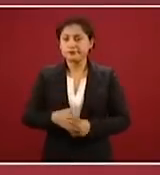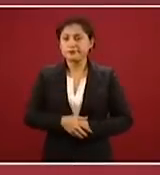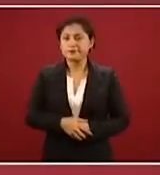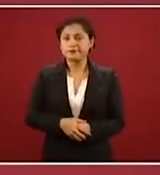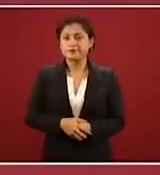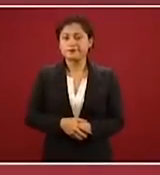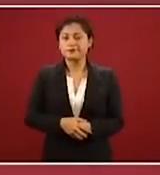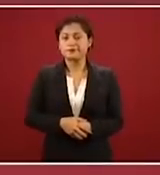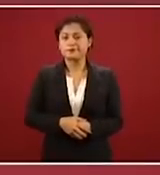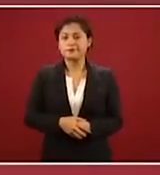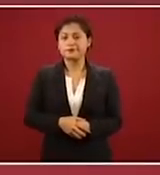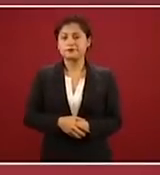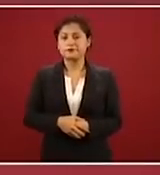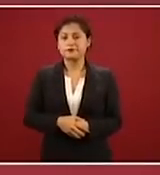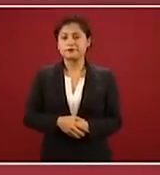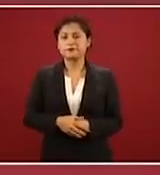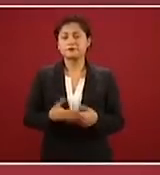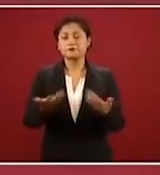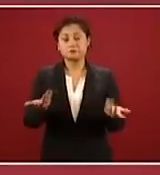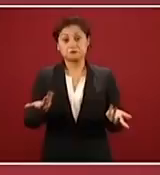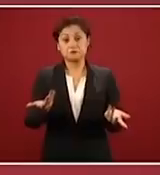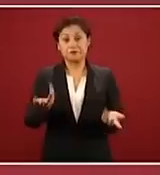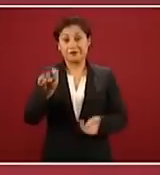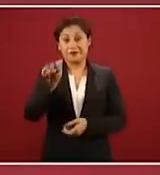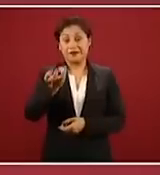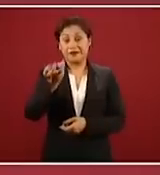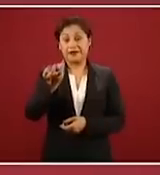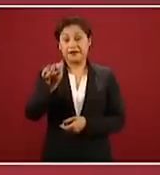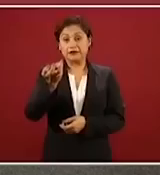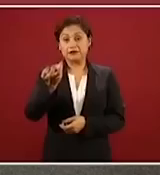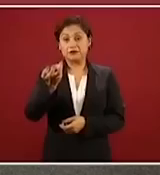Y un verdadero gobierno